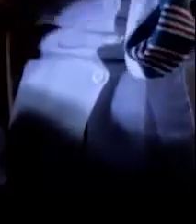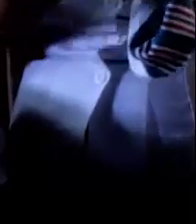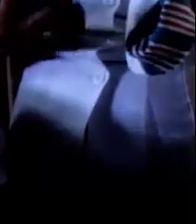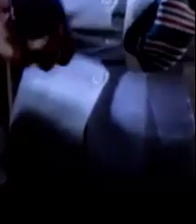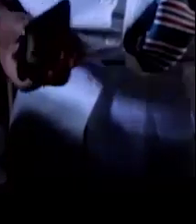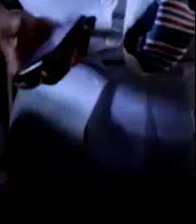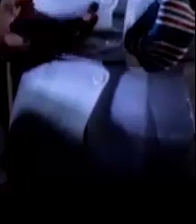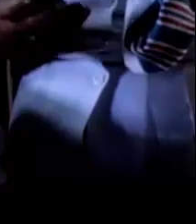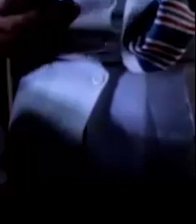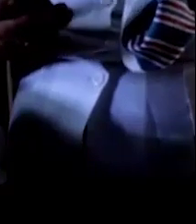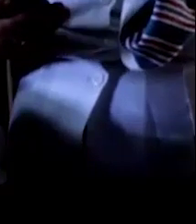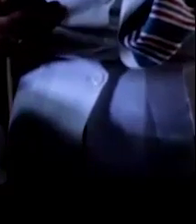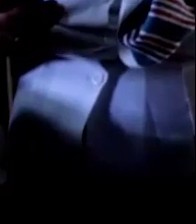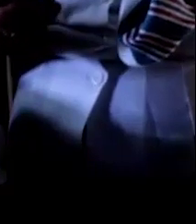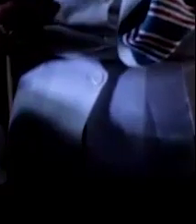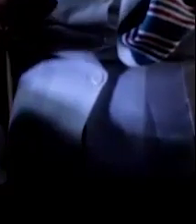cómo